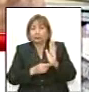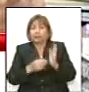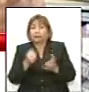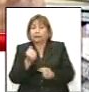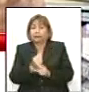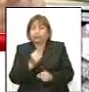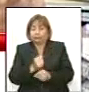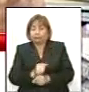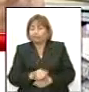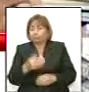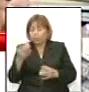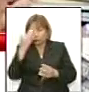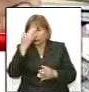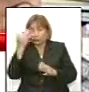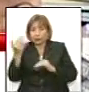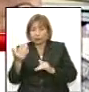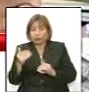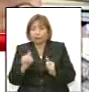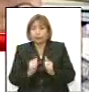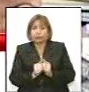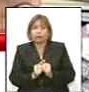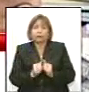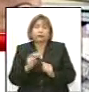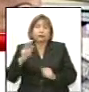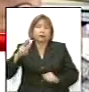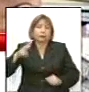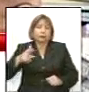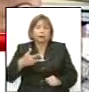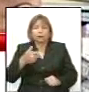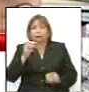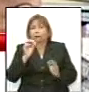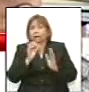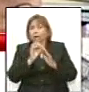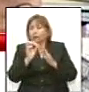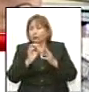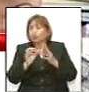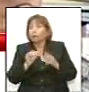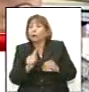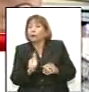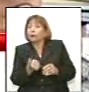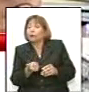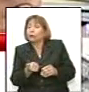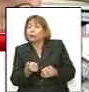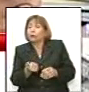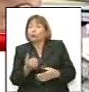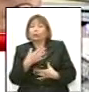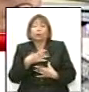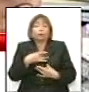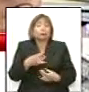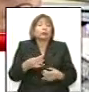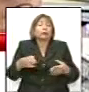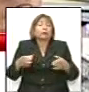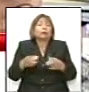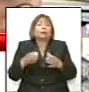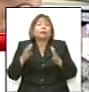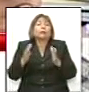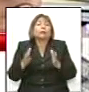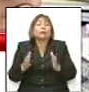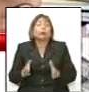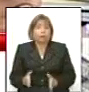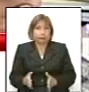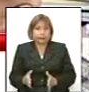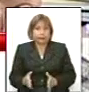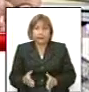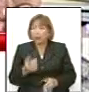esperanza, porque en el tercer punto dice, otros temas de interés de los señores congresistas. Es